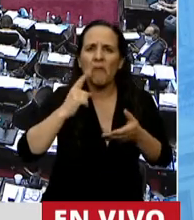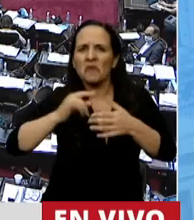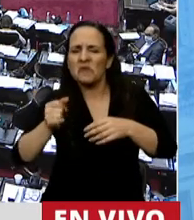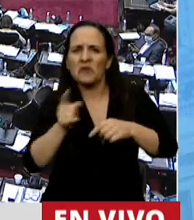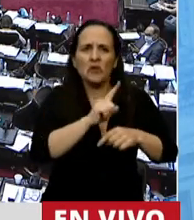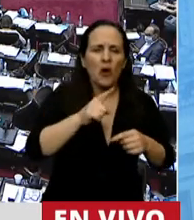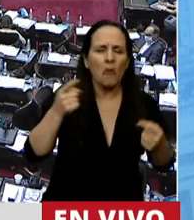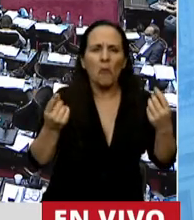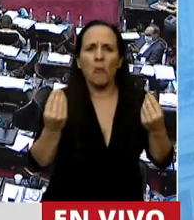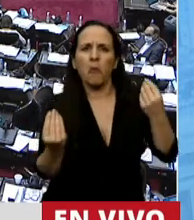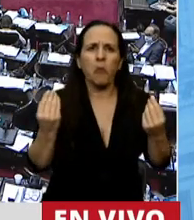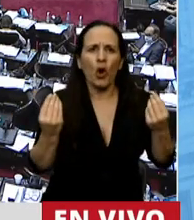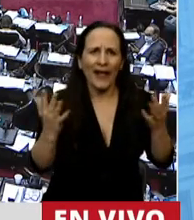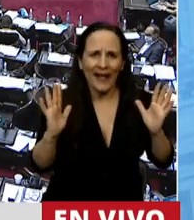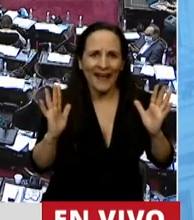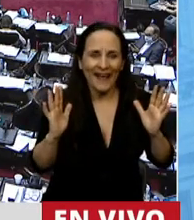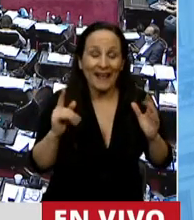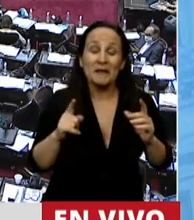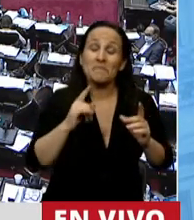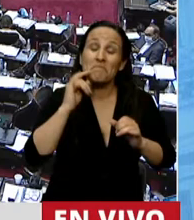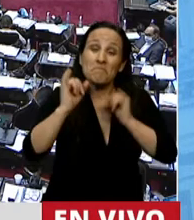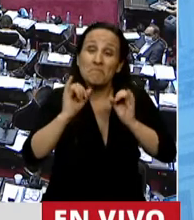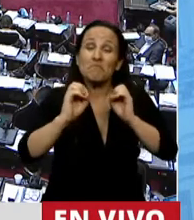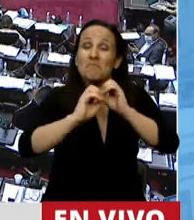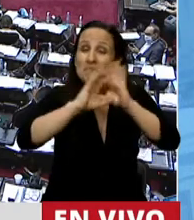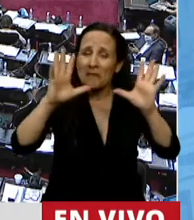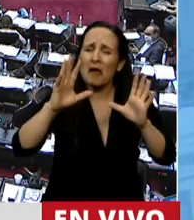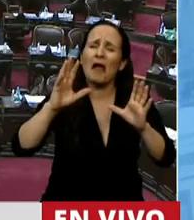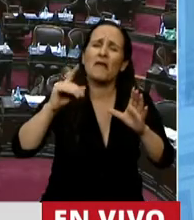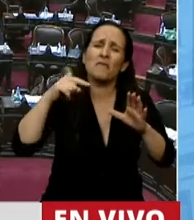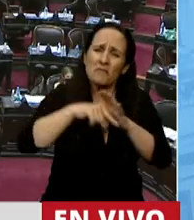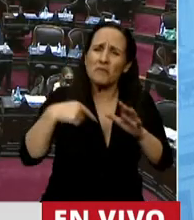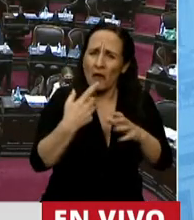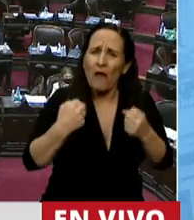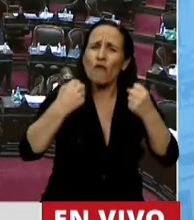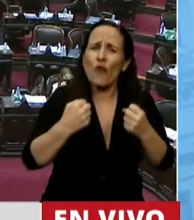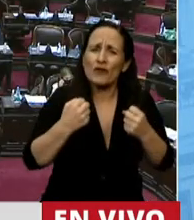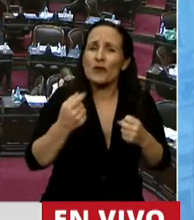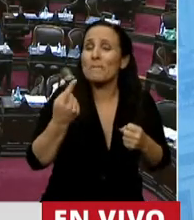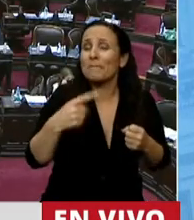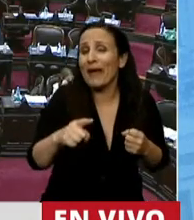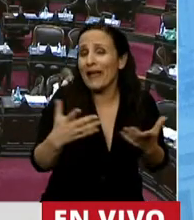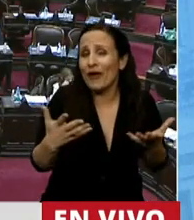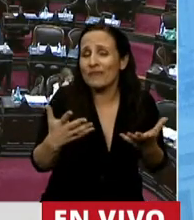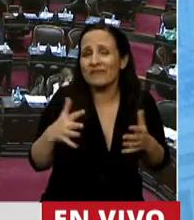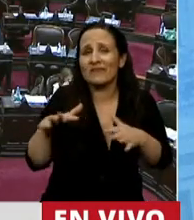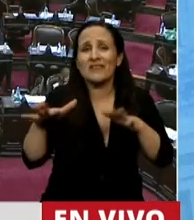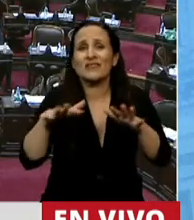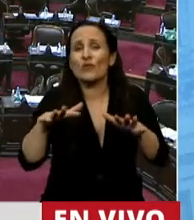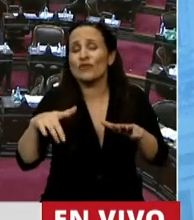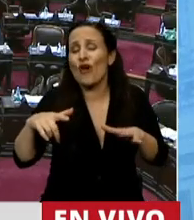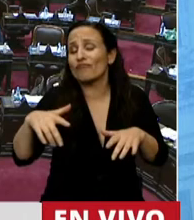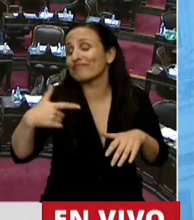en general, a pesar de este esfuerzo en los detalles, los hechos socioculturales y los hechos biológicos